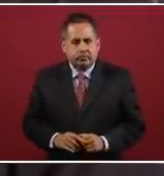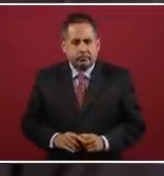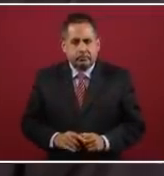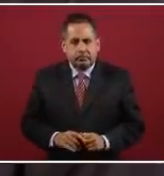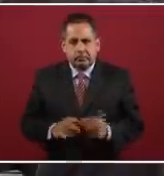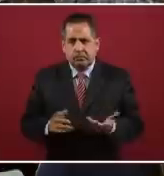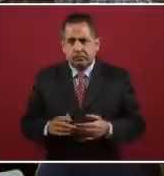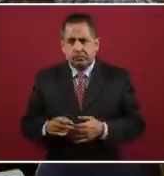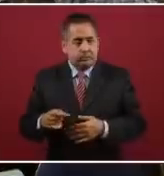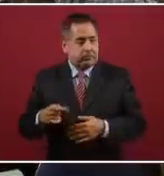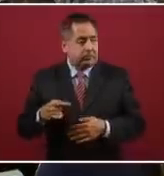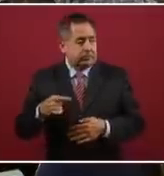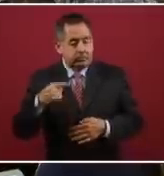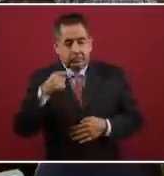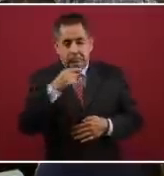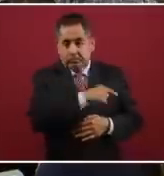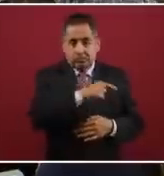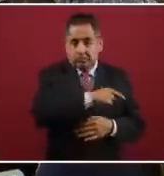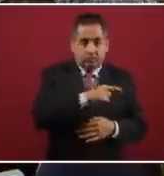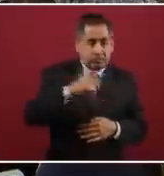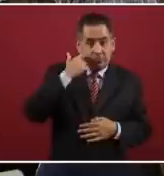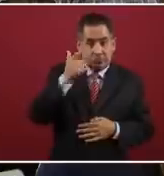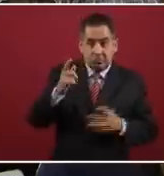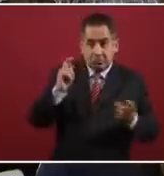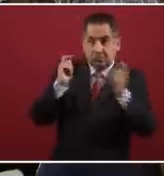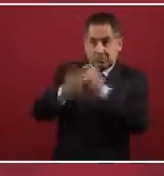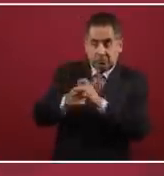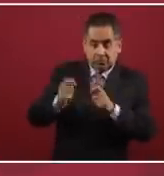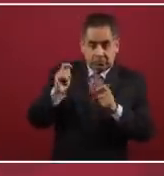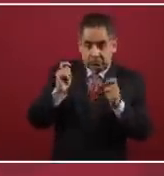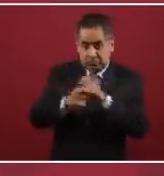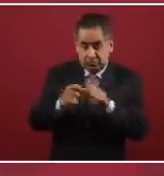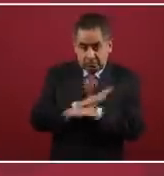El que no se propone transformar